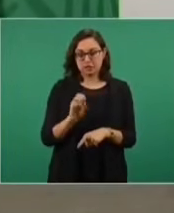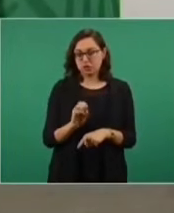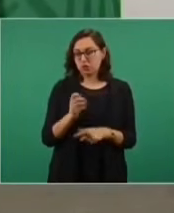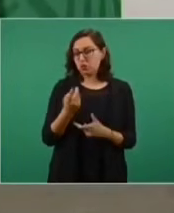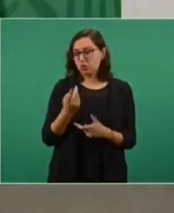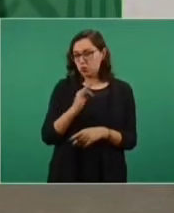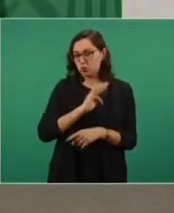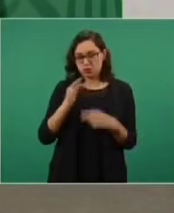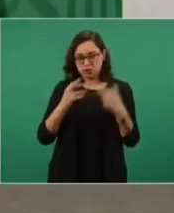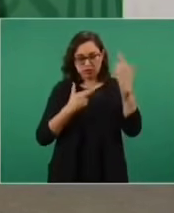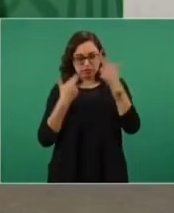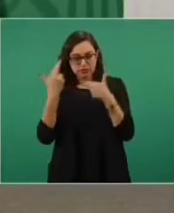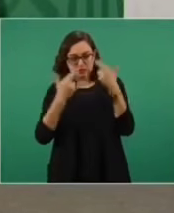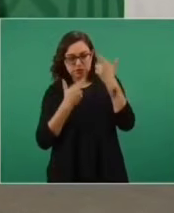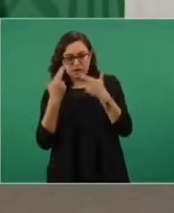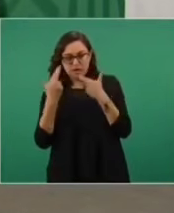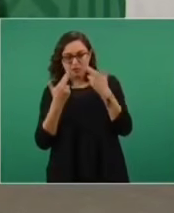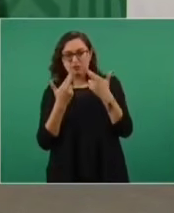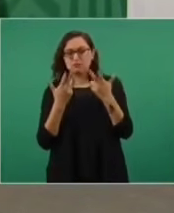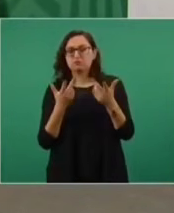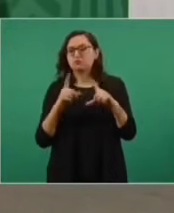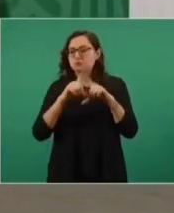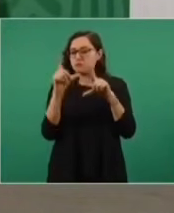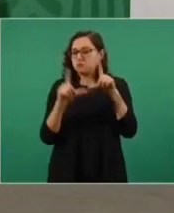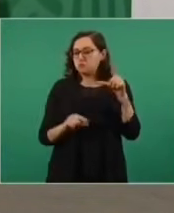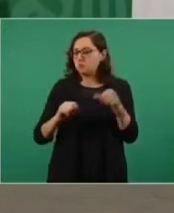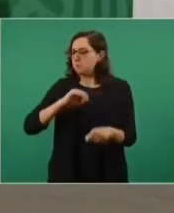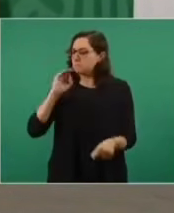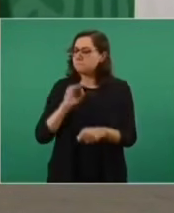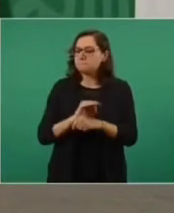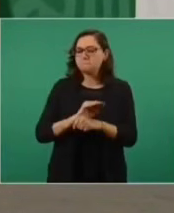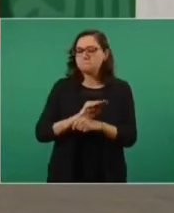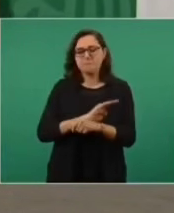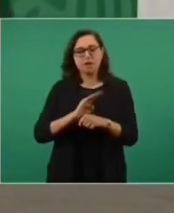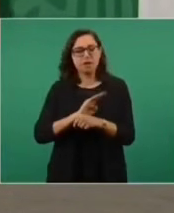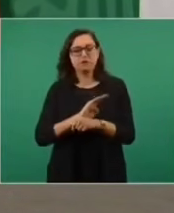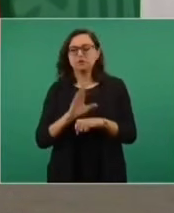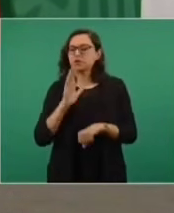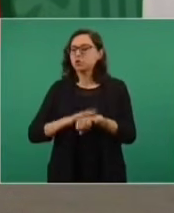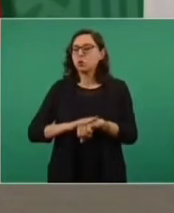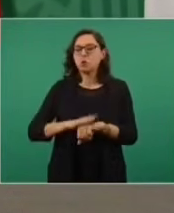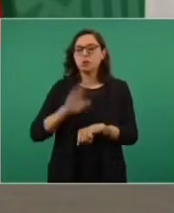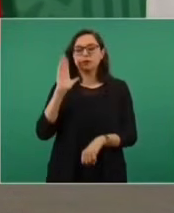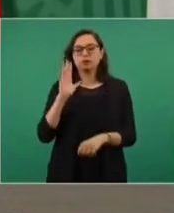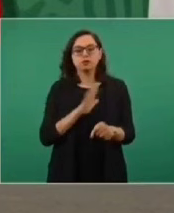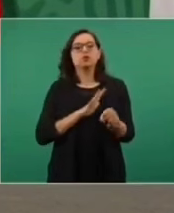analizar qué es lo más conveniente para la nación, qué es lo que más